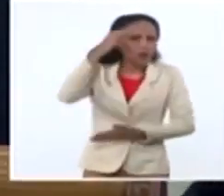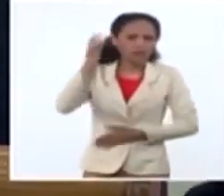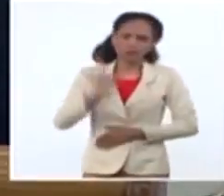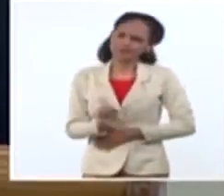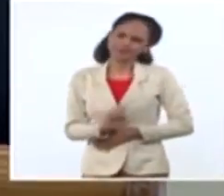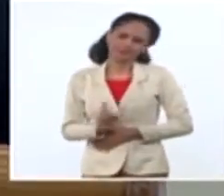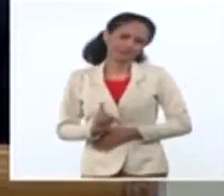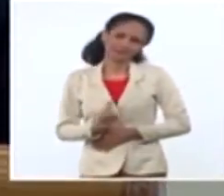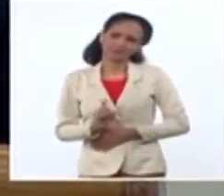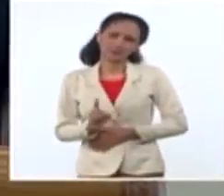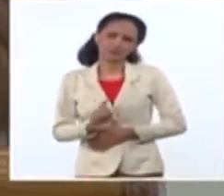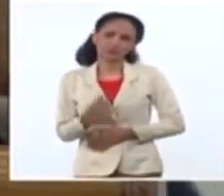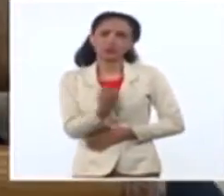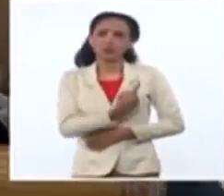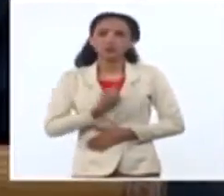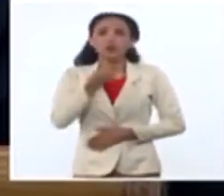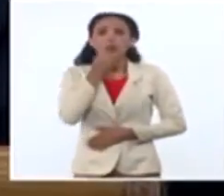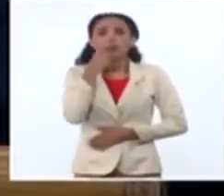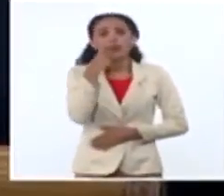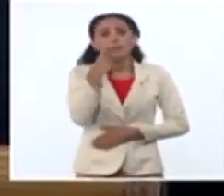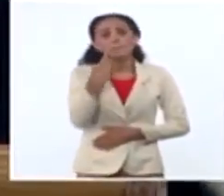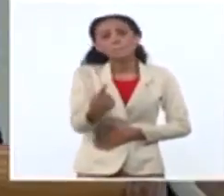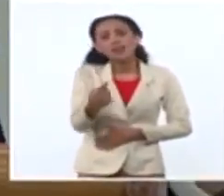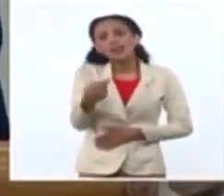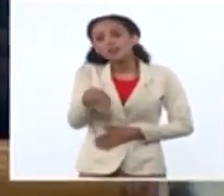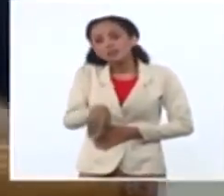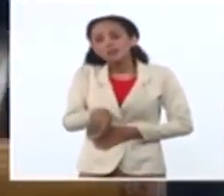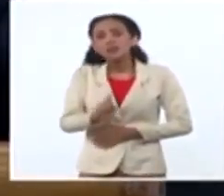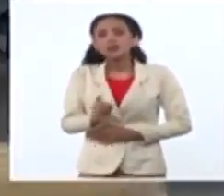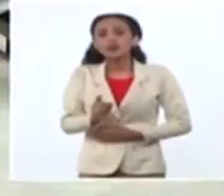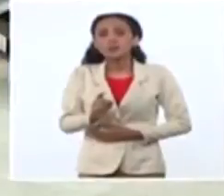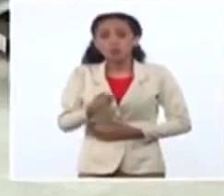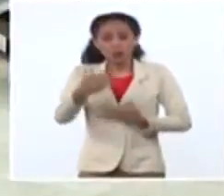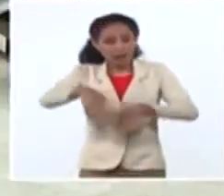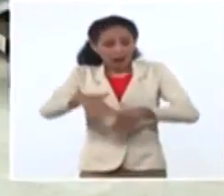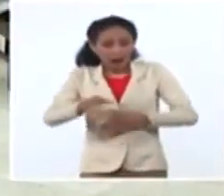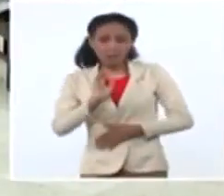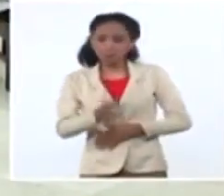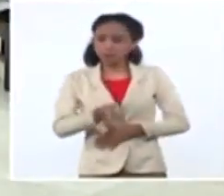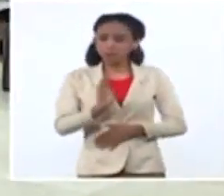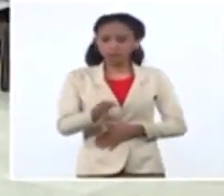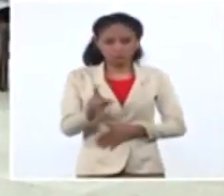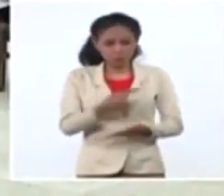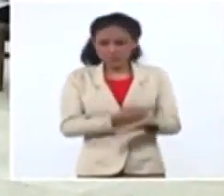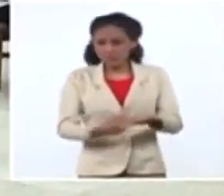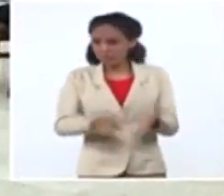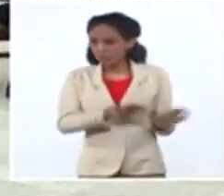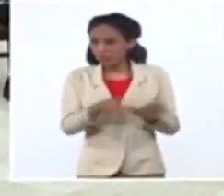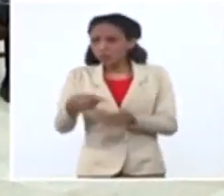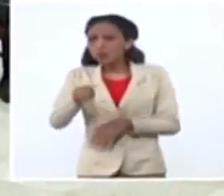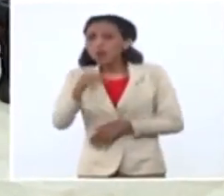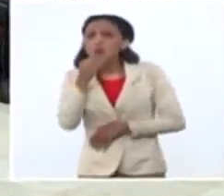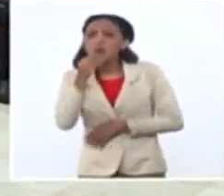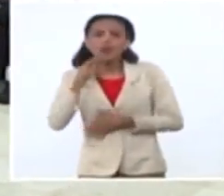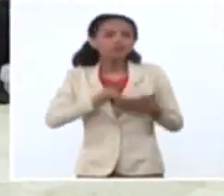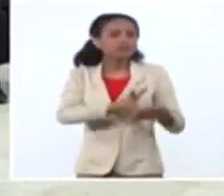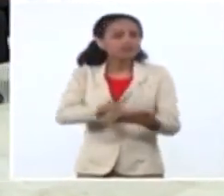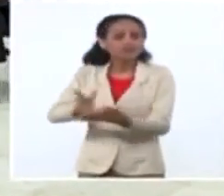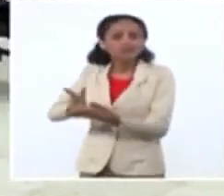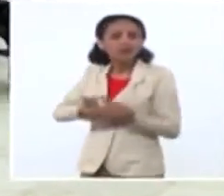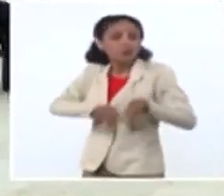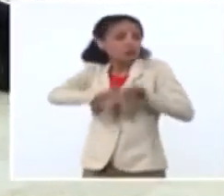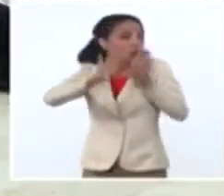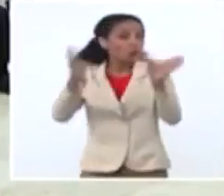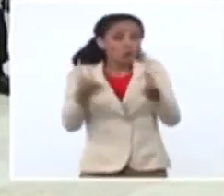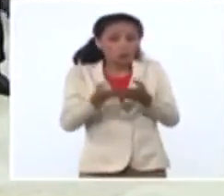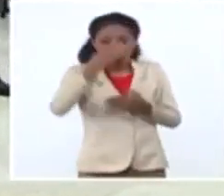caminan por nuestras calles desde hace una semana más o menos, podrían recorrer todo el país y los invito a